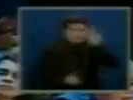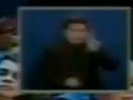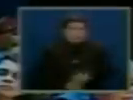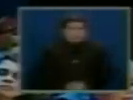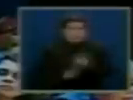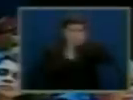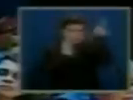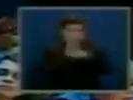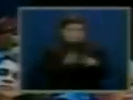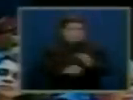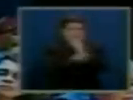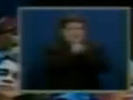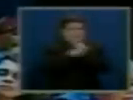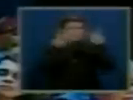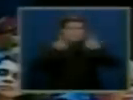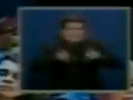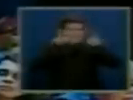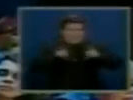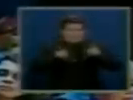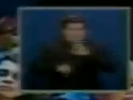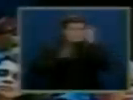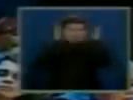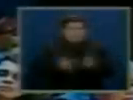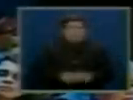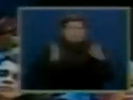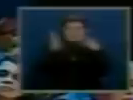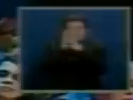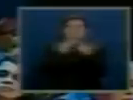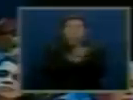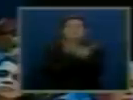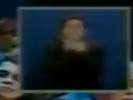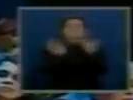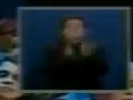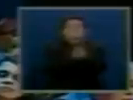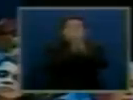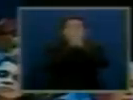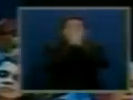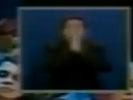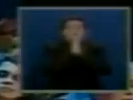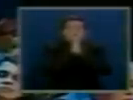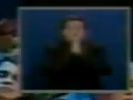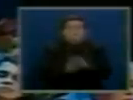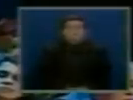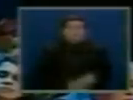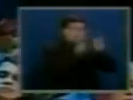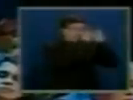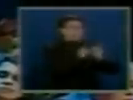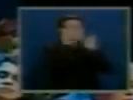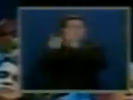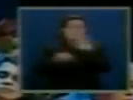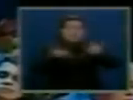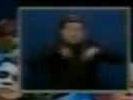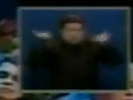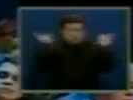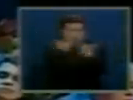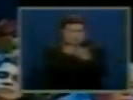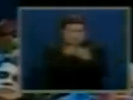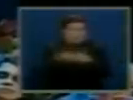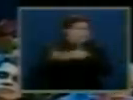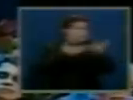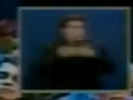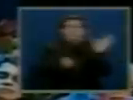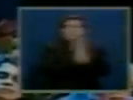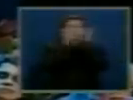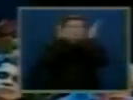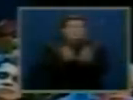Constitución garantiza a los costarricenses, y cito, la libertad de petición en forma individual o colectiva ante cualquier